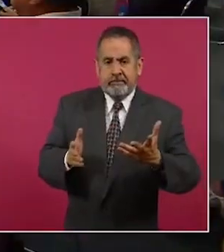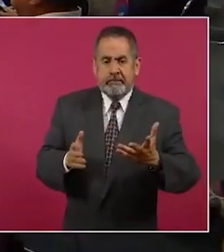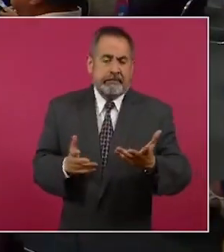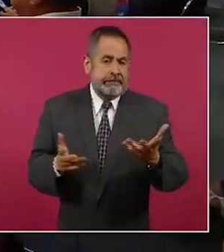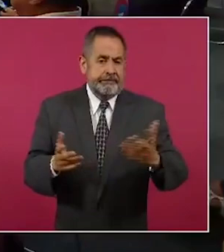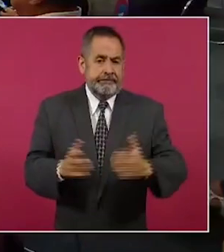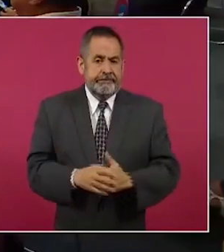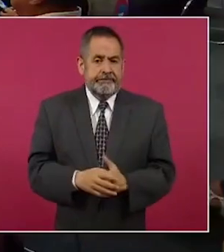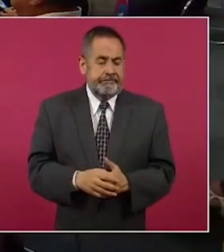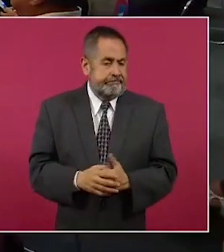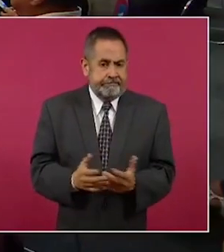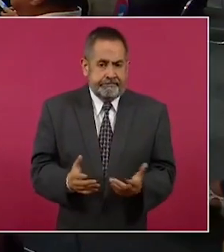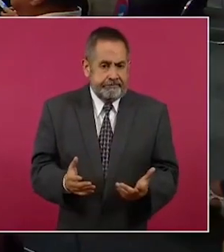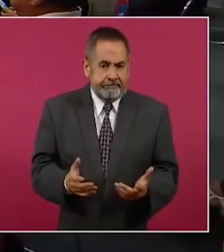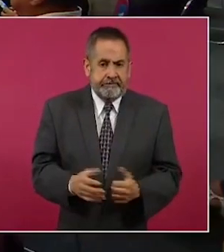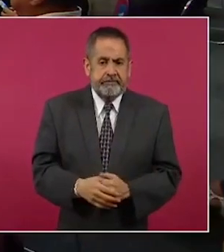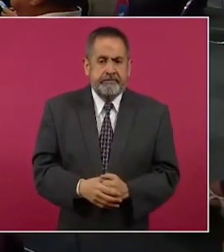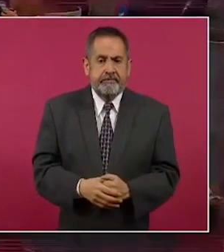Entonces,